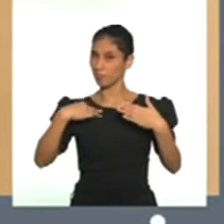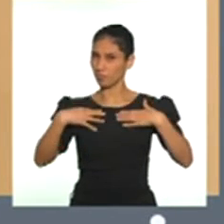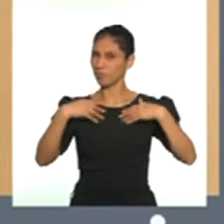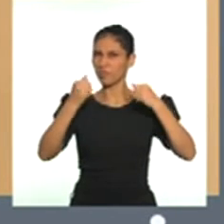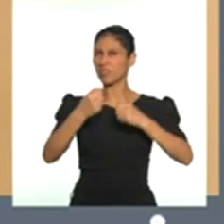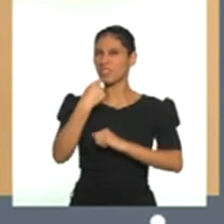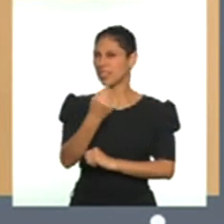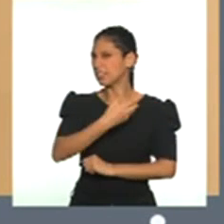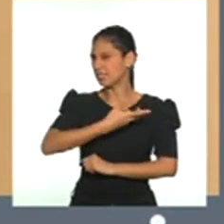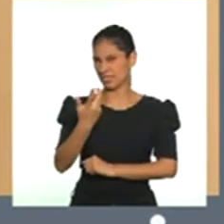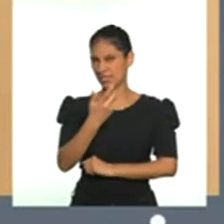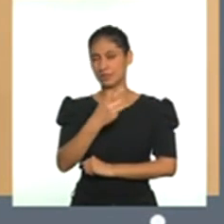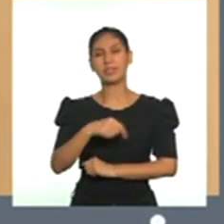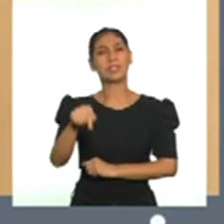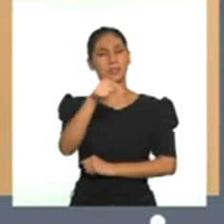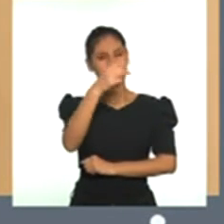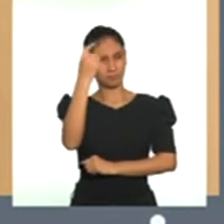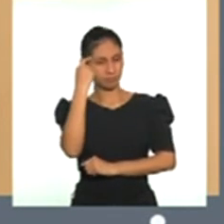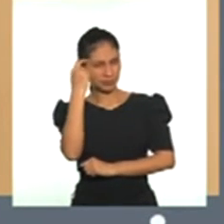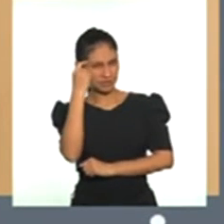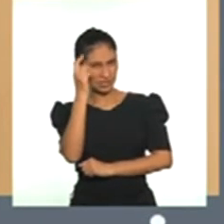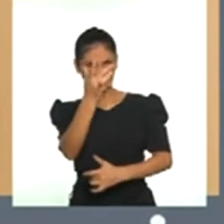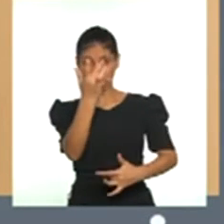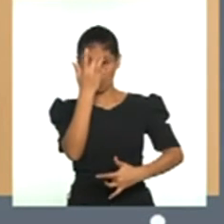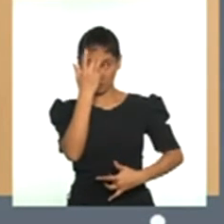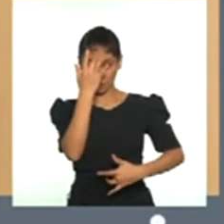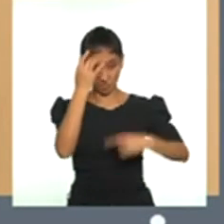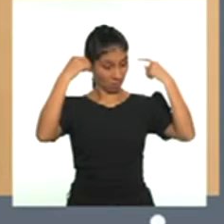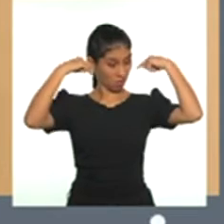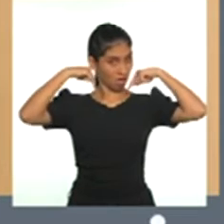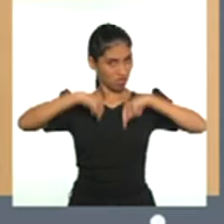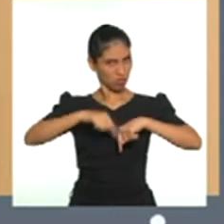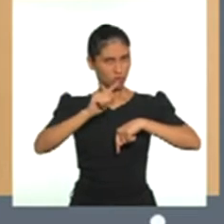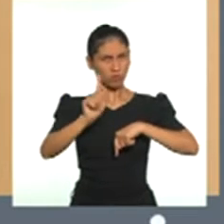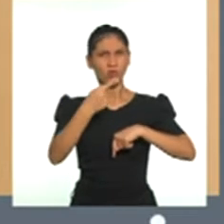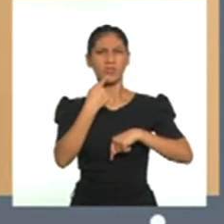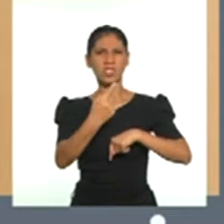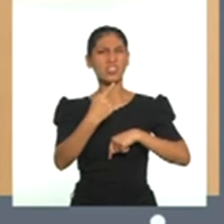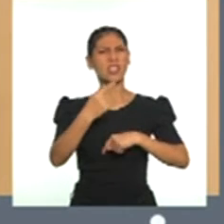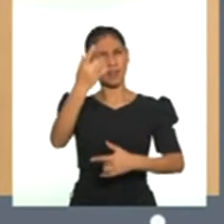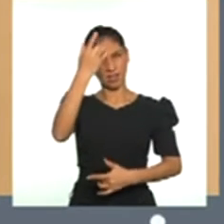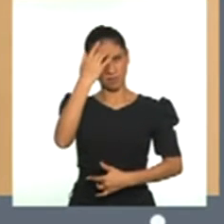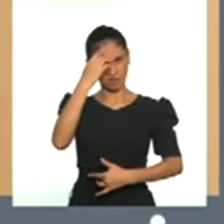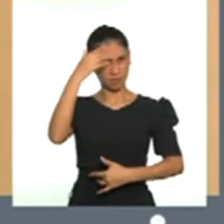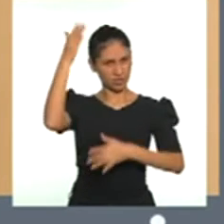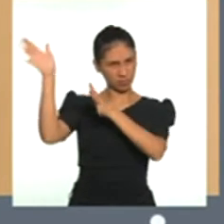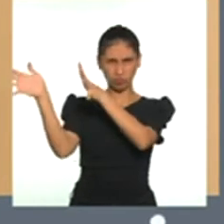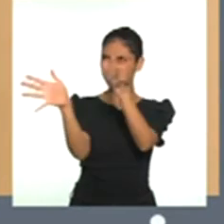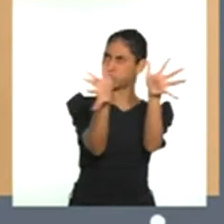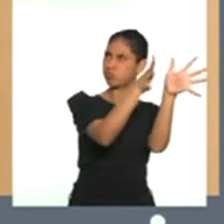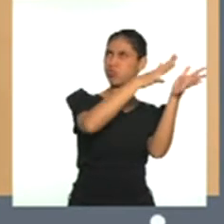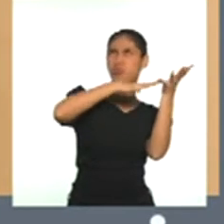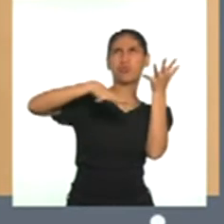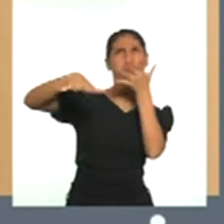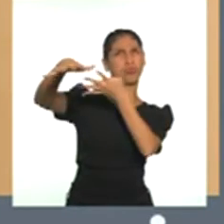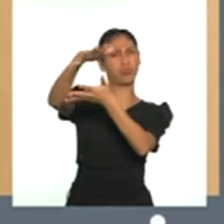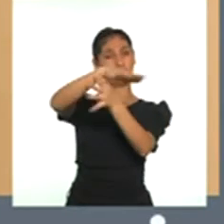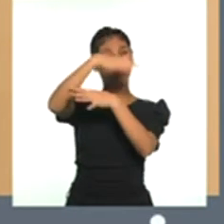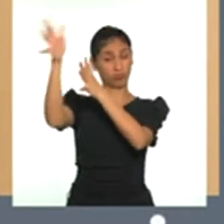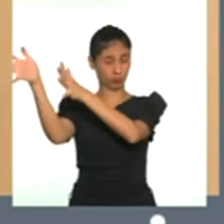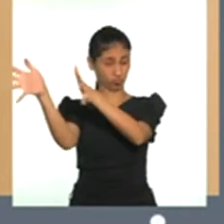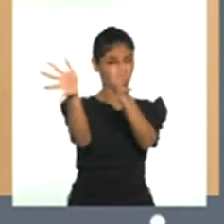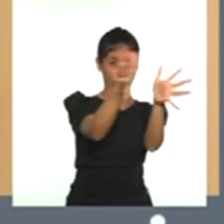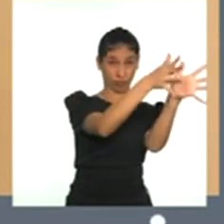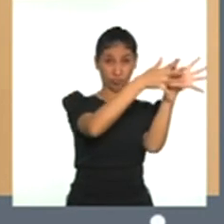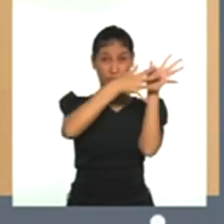de Salud, creen que la enfermedad se encuentra fuera del organismo humano, pero que se halla en el ambiente y es considerada